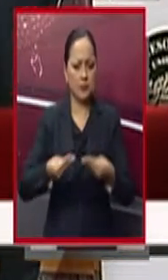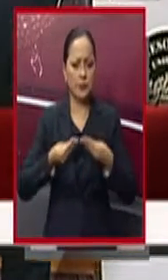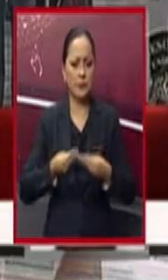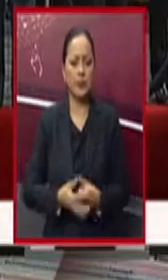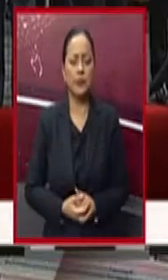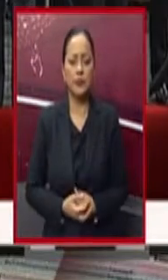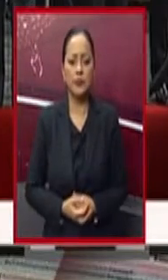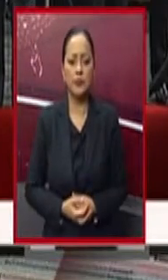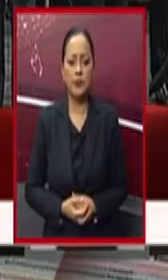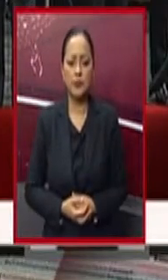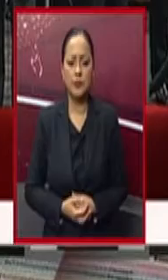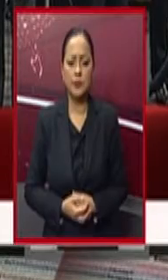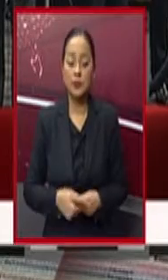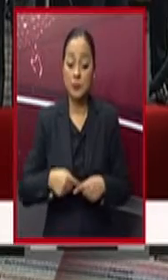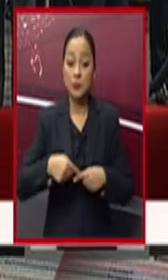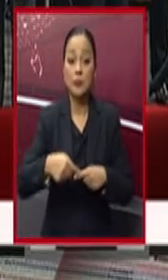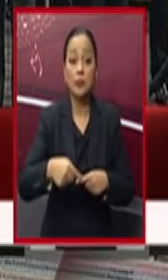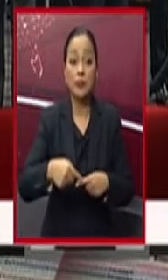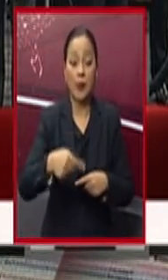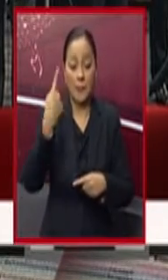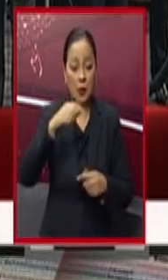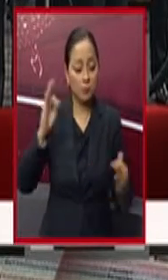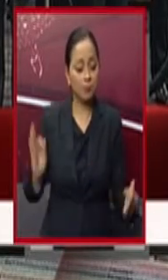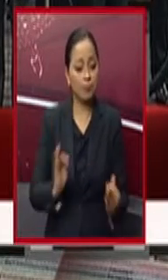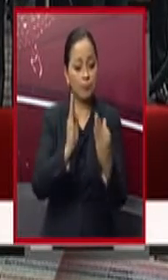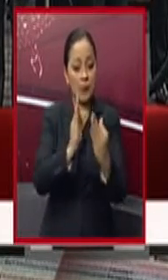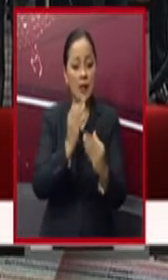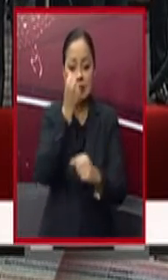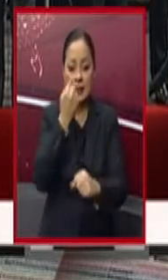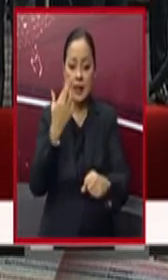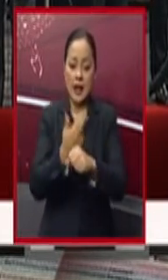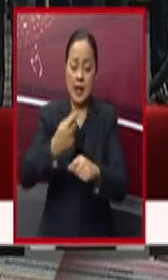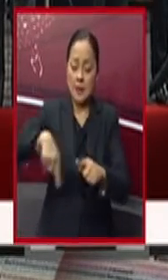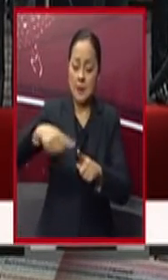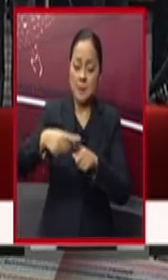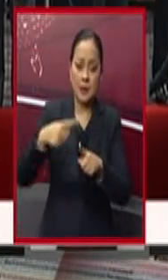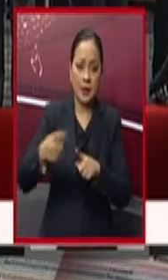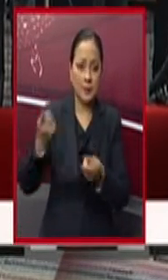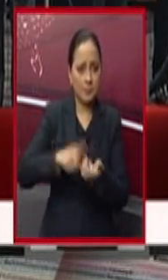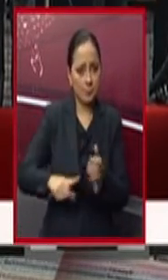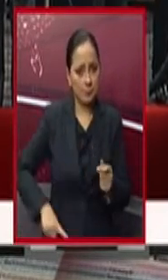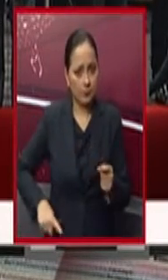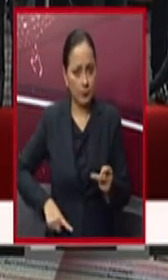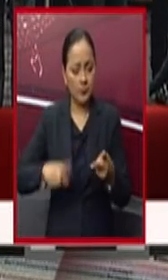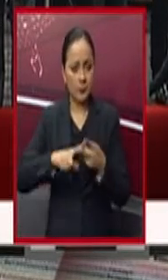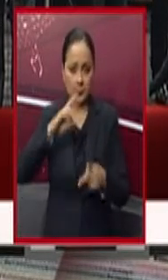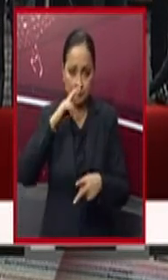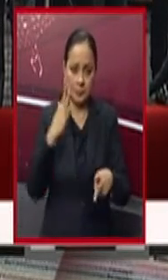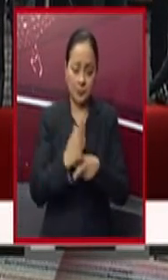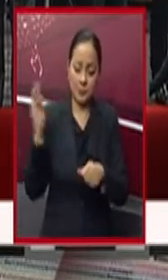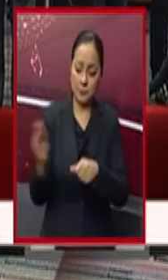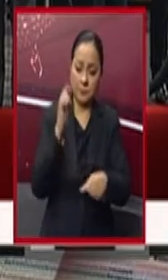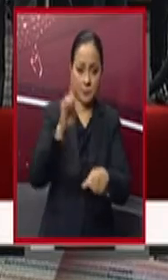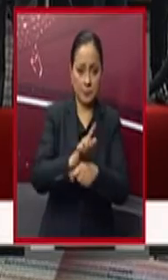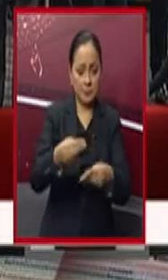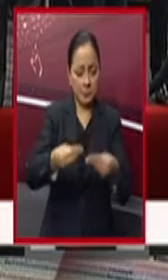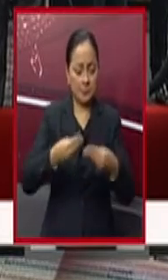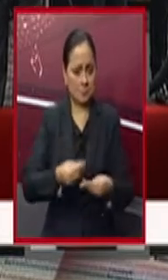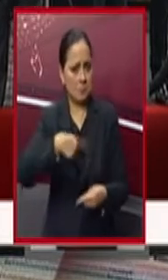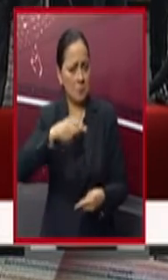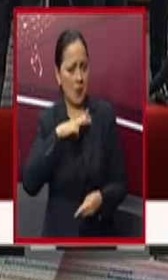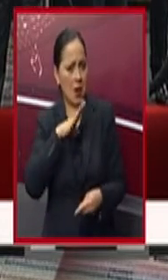En breve, agendaremos las comparecencias de los titulares de las Secretarías de Estado, así como de los funcionarios federales que esta